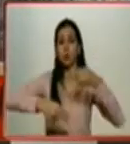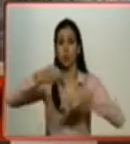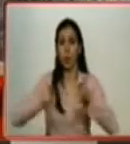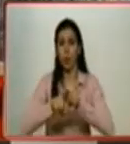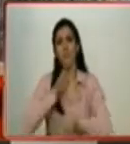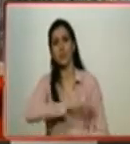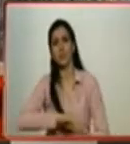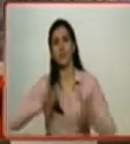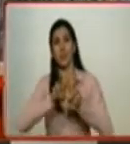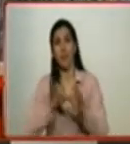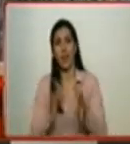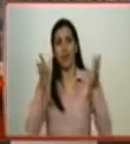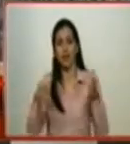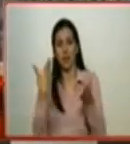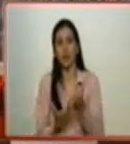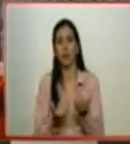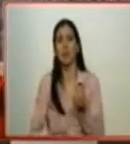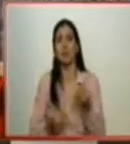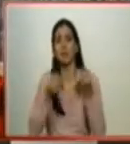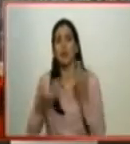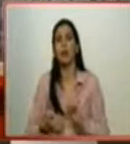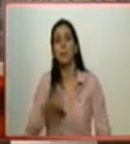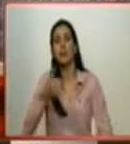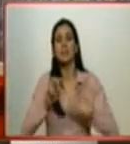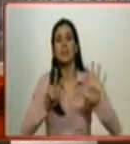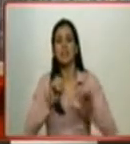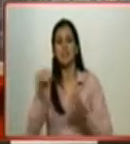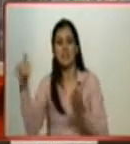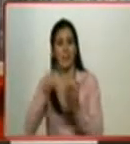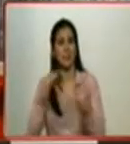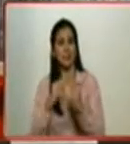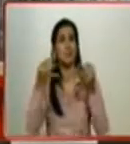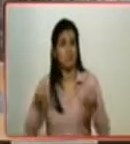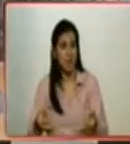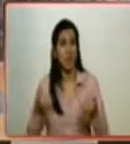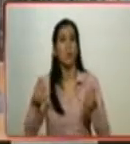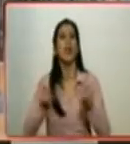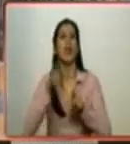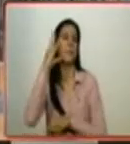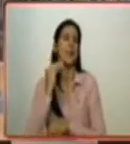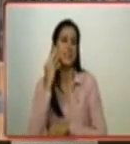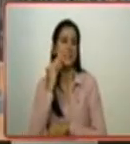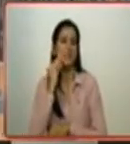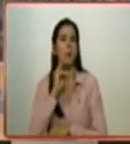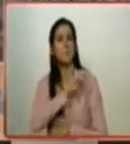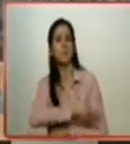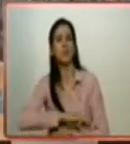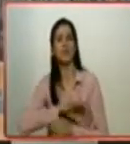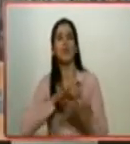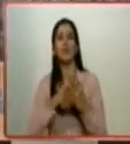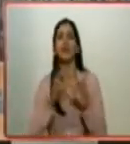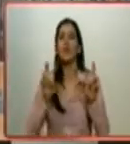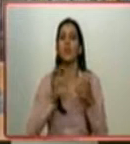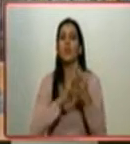gran misión Vivienda Venezuela, que a la fecha ha entregado 700.000 casas dignas, así como también la experiencia de la gran misión Barrio Nuevo,